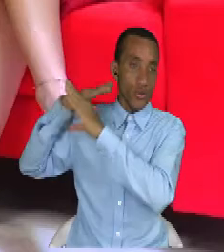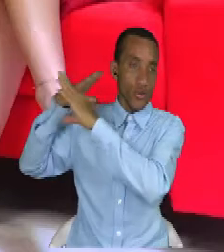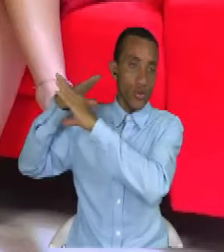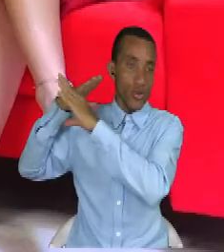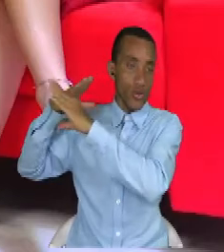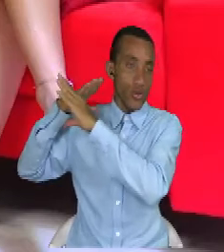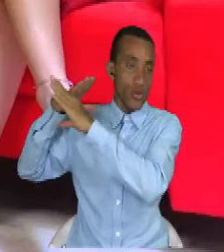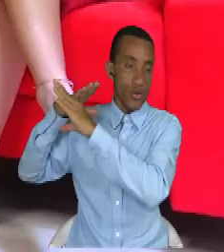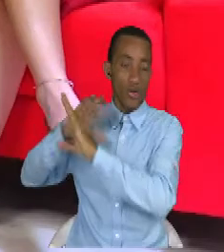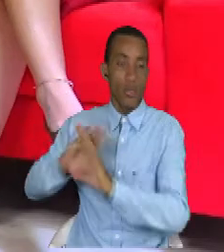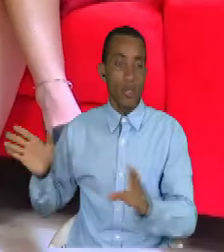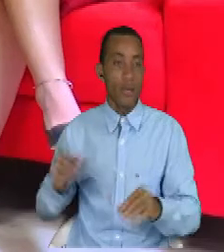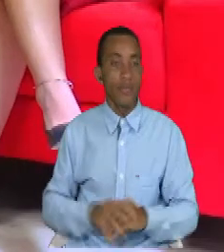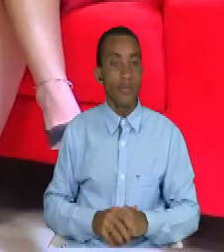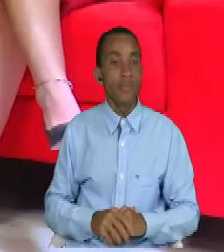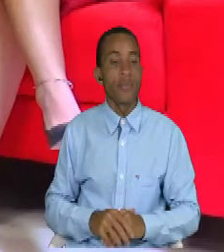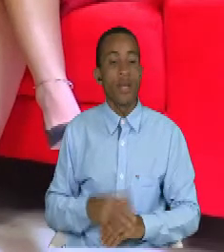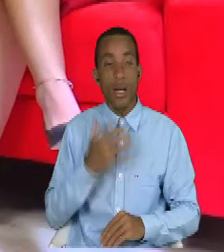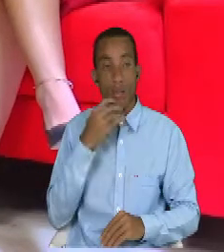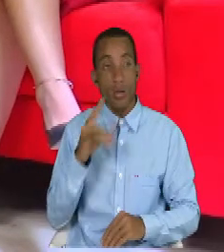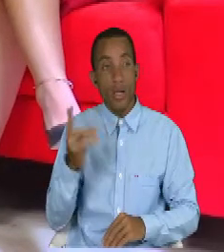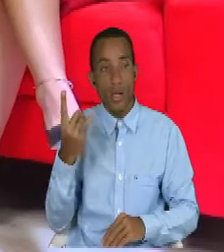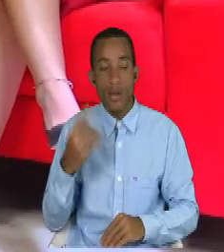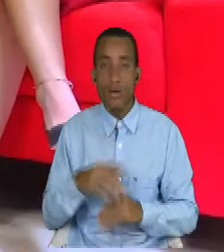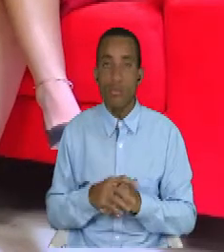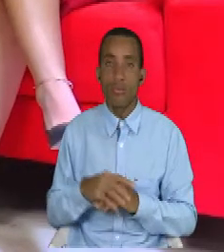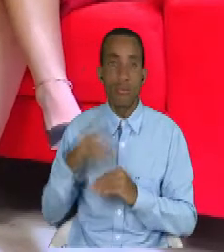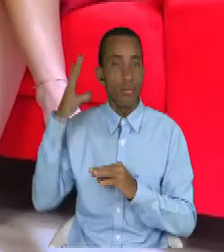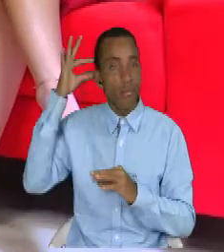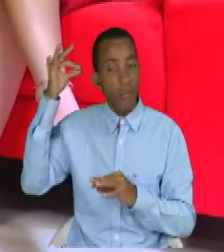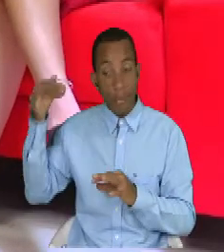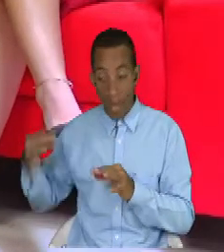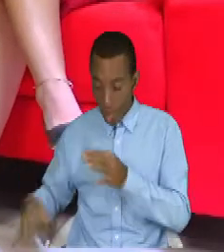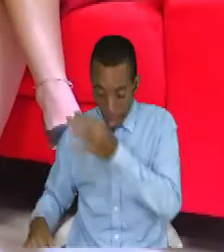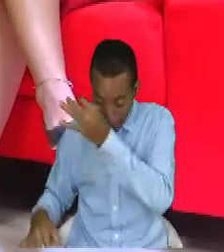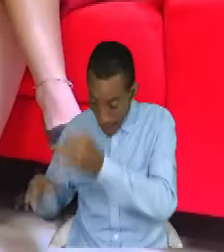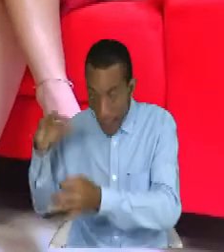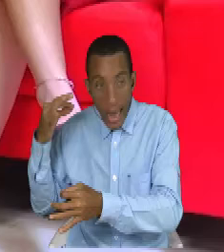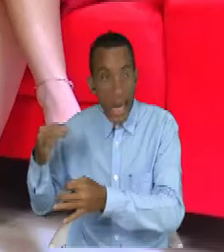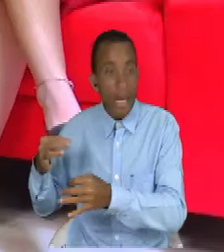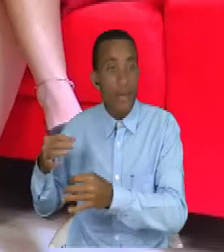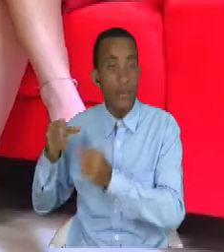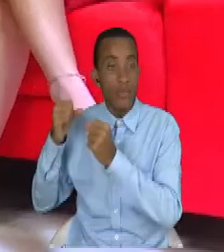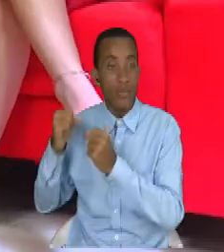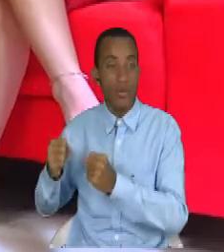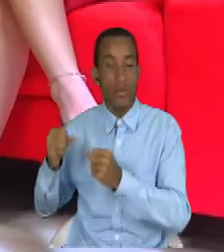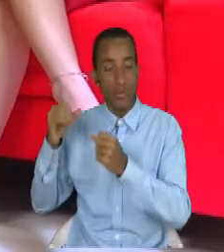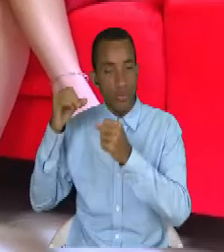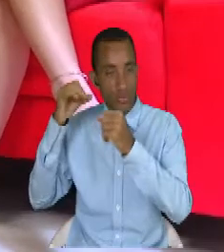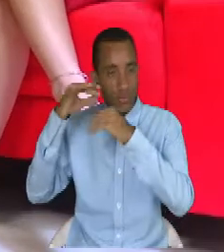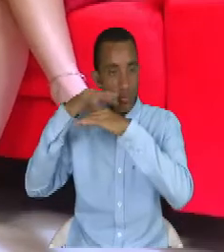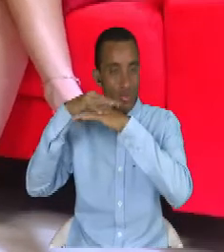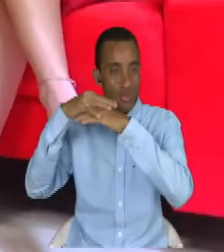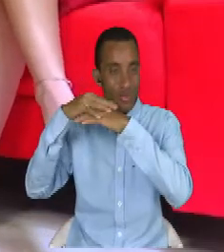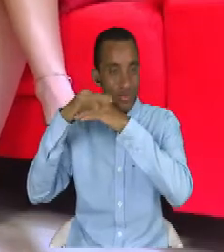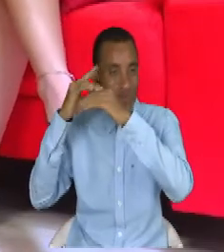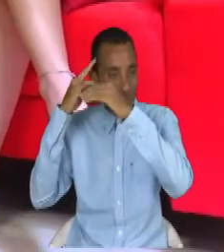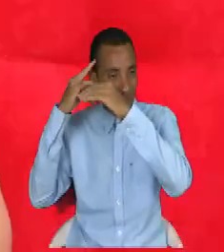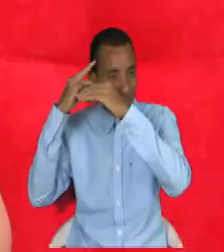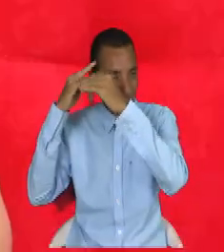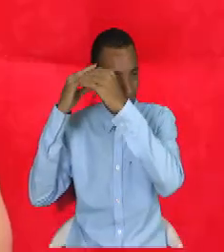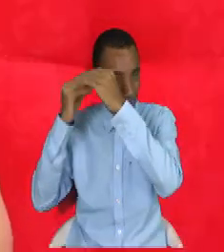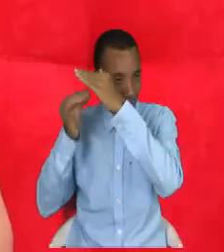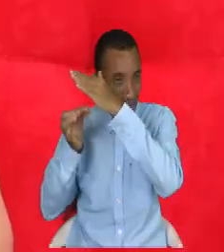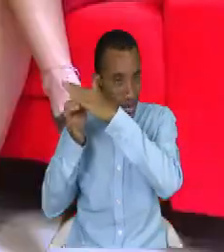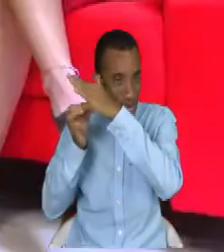cabello no lo va a hidratar las personas que se le está cayendo el cabello y la ayuda a fortalecer le también el folículo piloso de del cabello cuantas veces a la semana